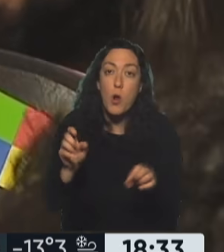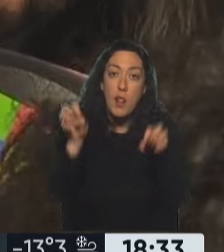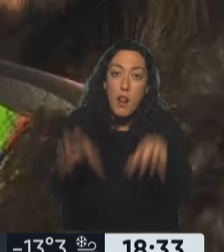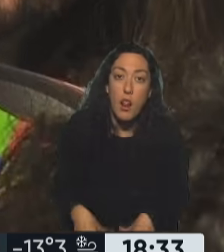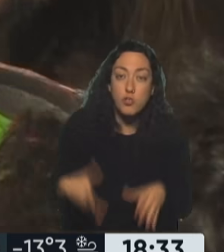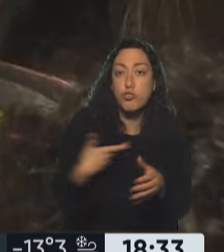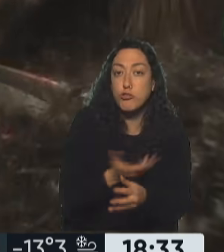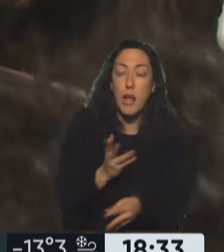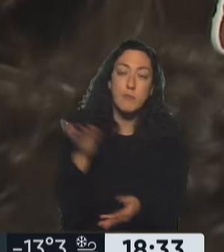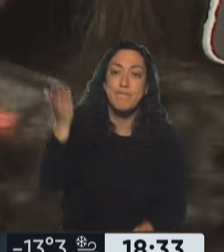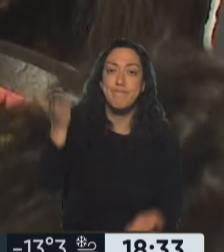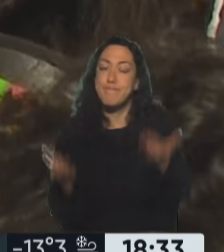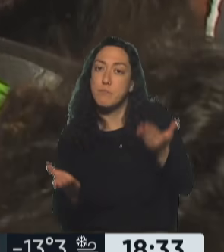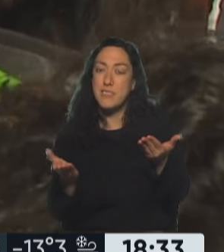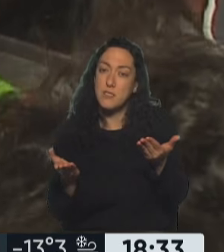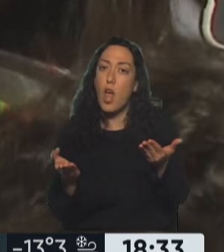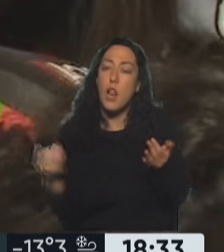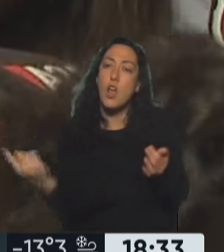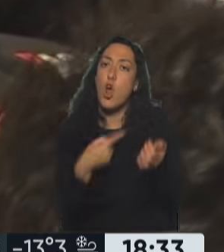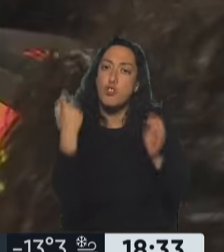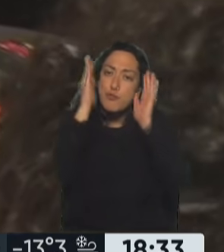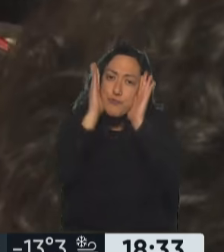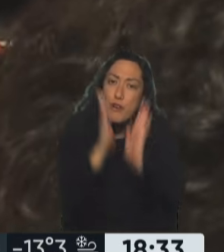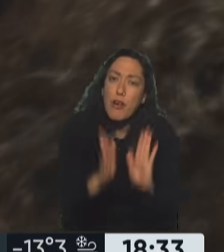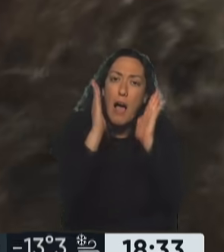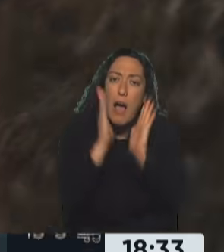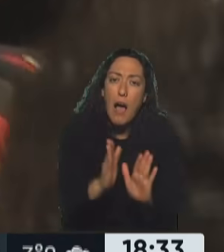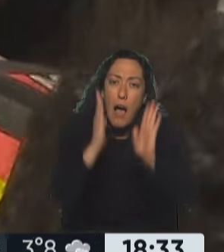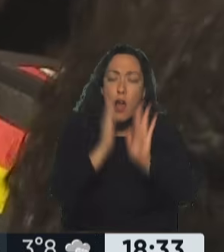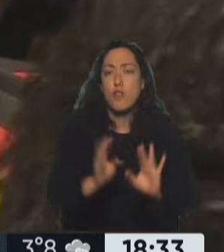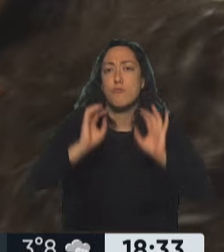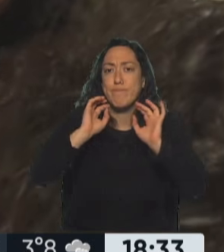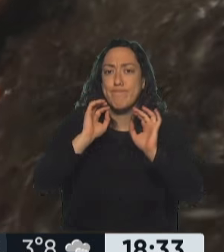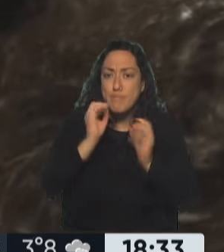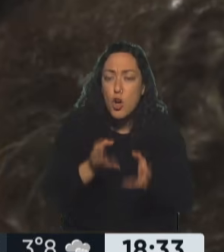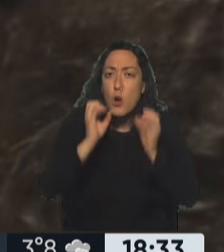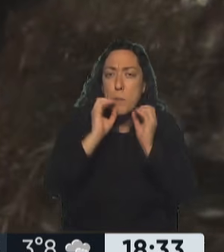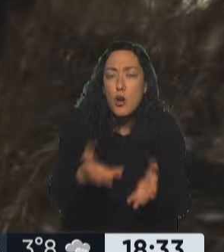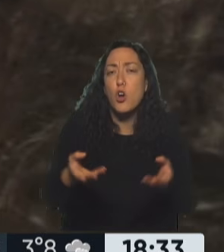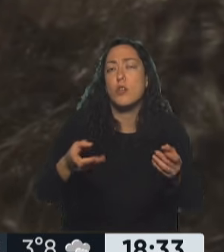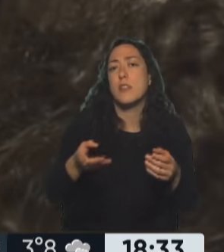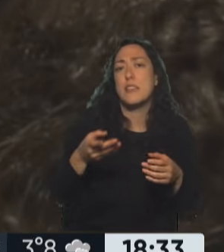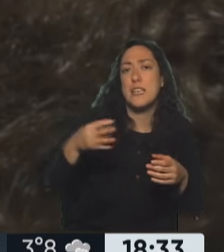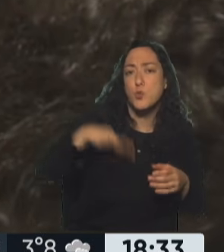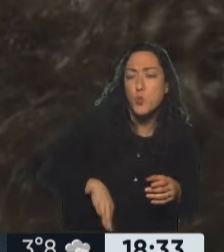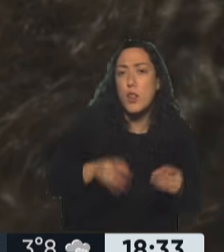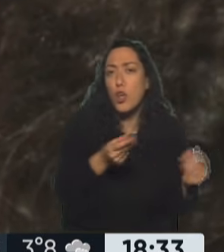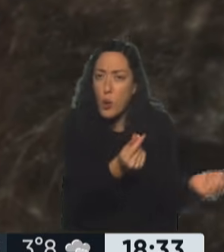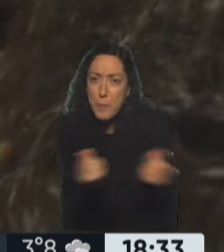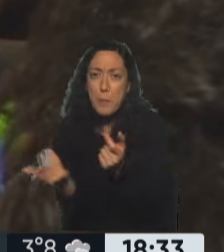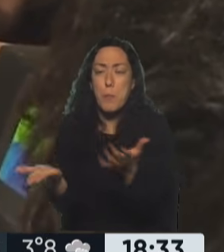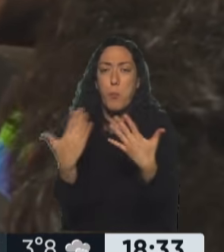de la sociedad, que estamos enfocándonos en sostener recuperación del poder de compra de salarios, y para